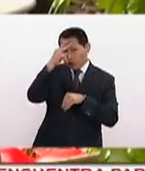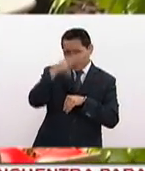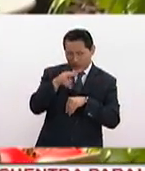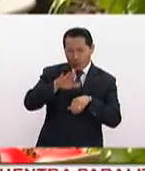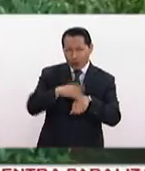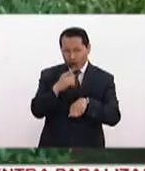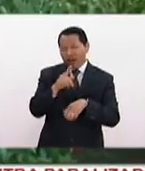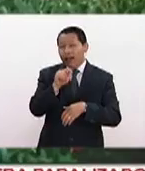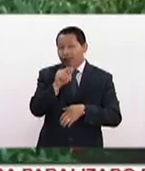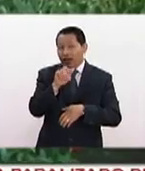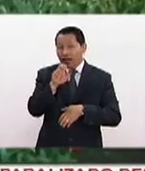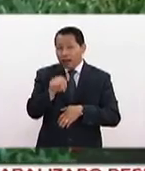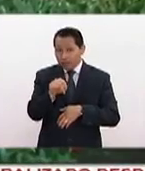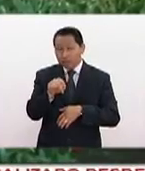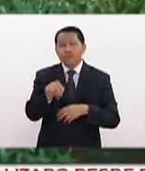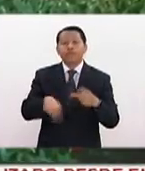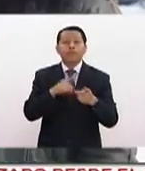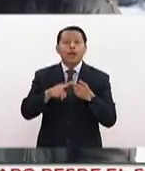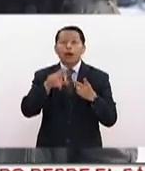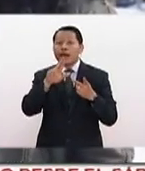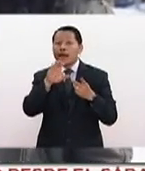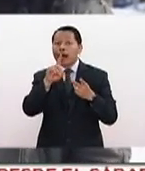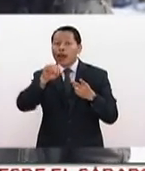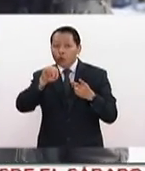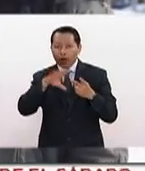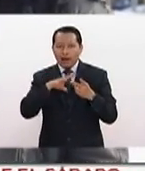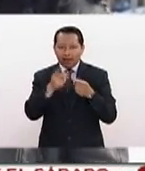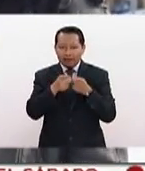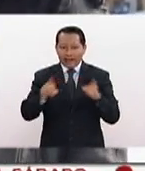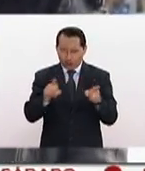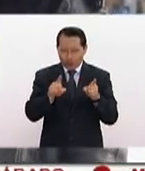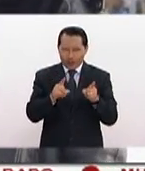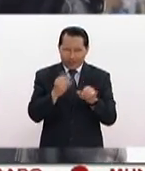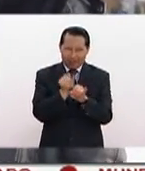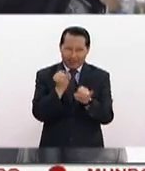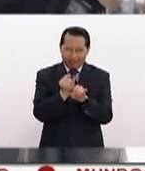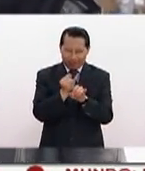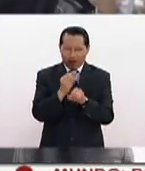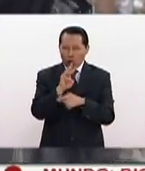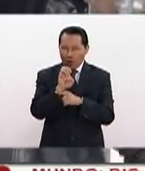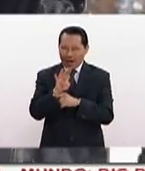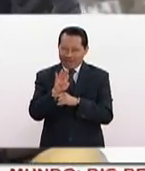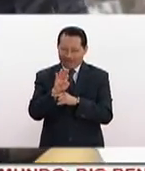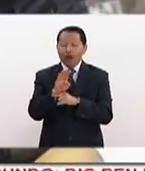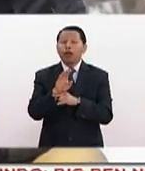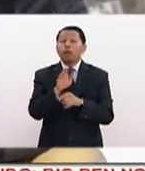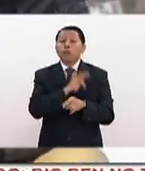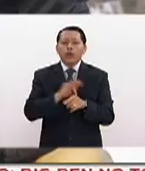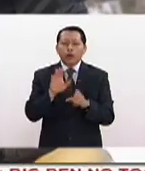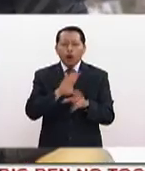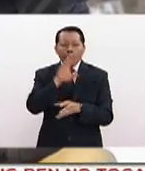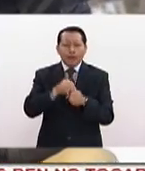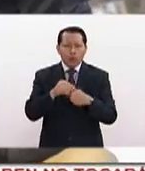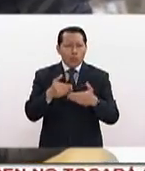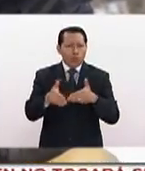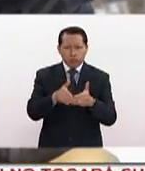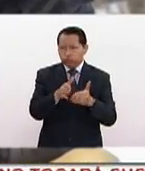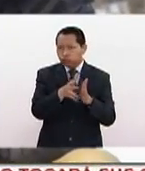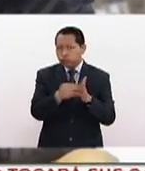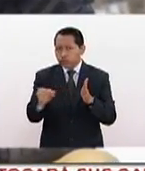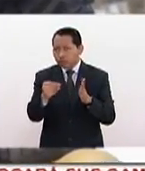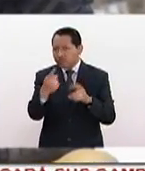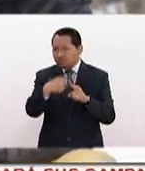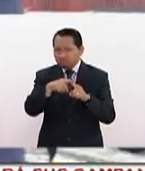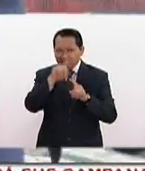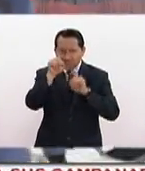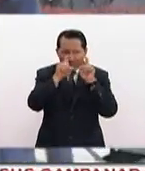raíz del TLC, como para Ricardo, desarrollador web, los sistemas alimentarios locales son un modelo efectivo ante la incertidumbre